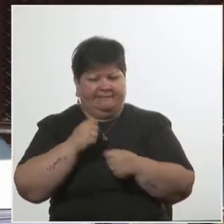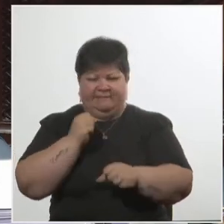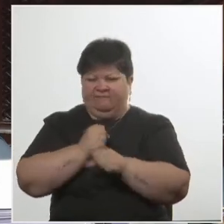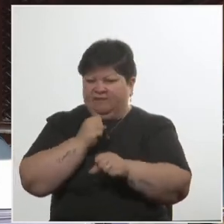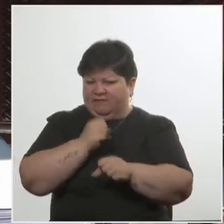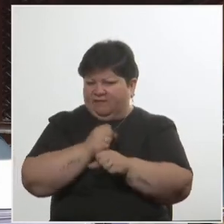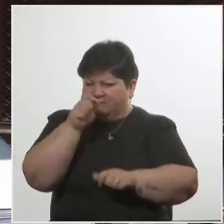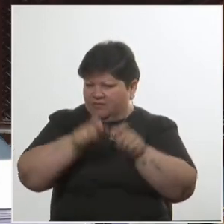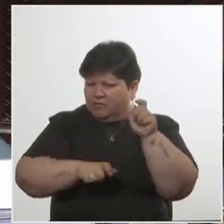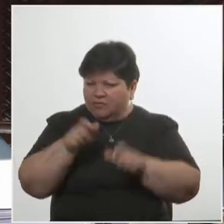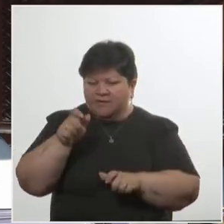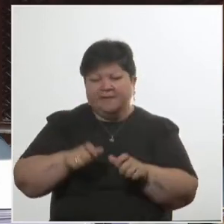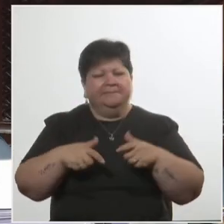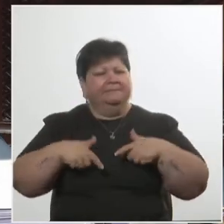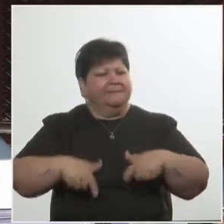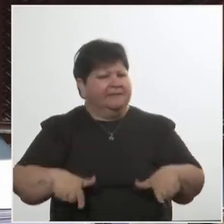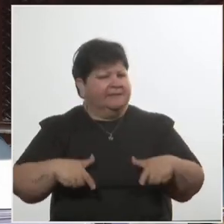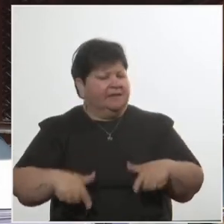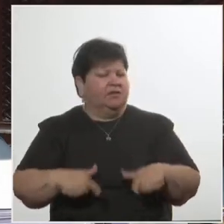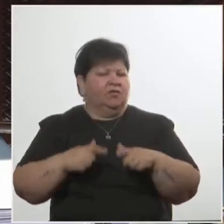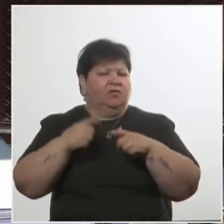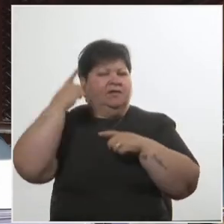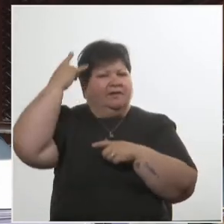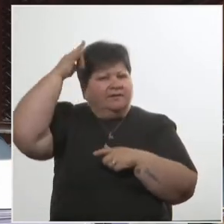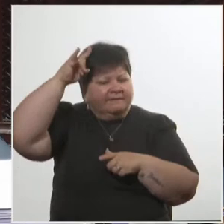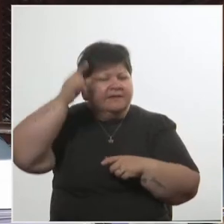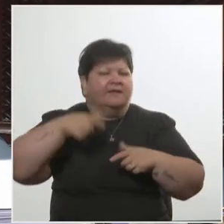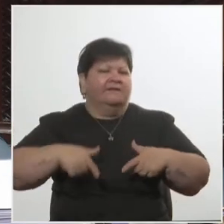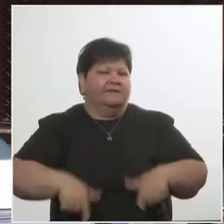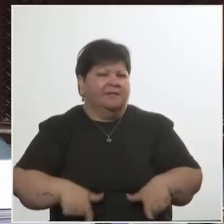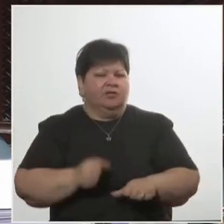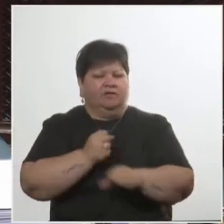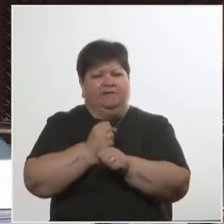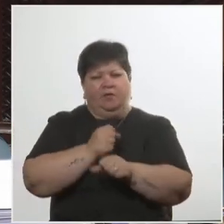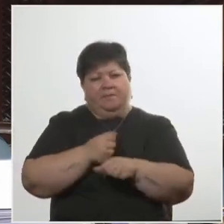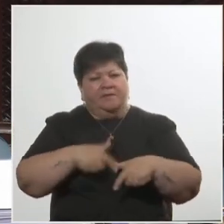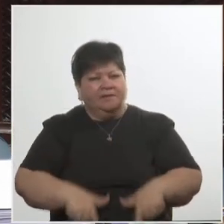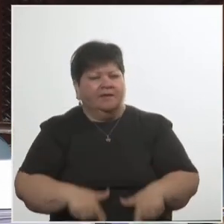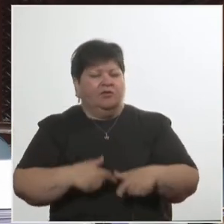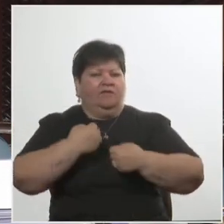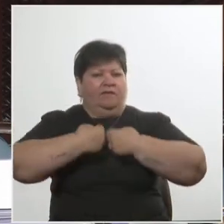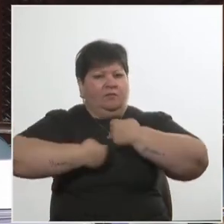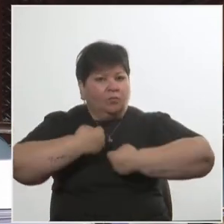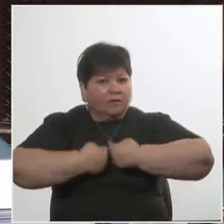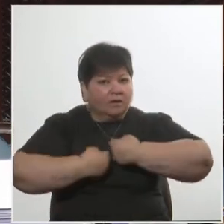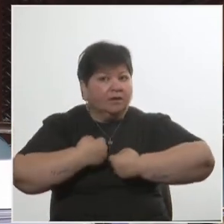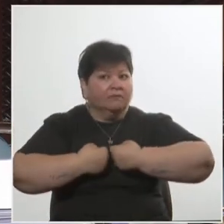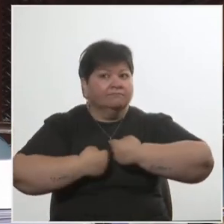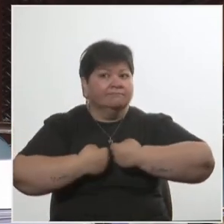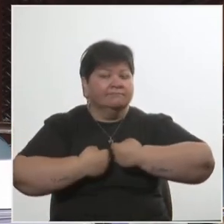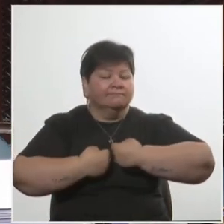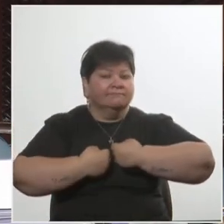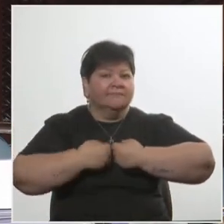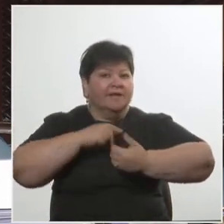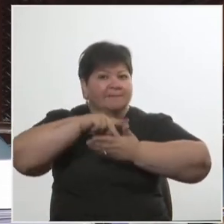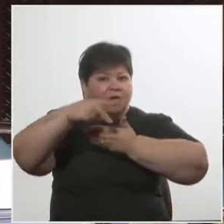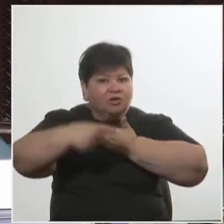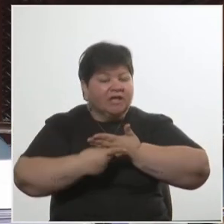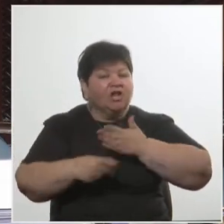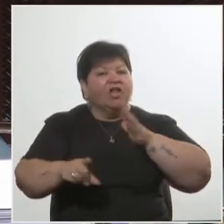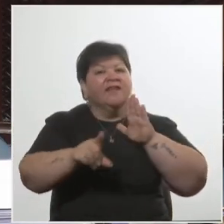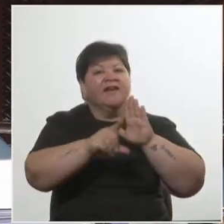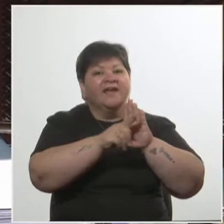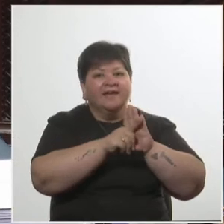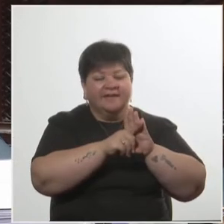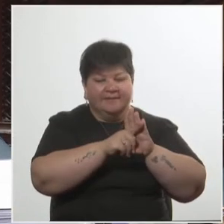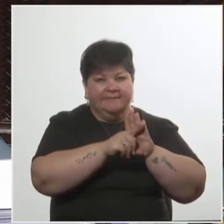este el Ministerio de ganadería el Ministerio de trabajo el Ministerio de Industria nos parece que el proyecto de ley sin decir